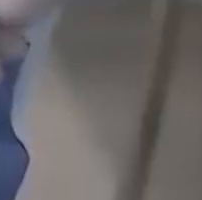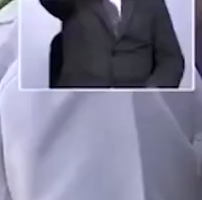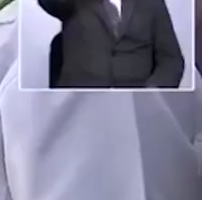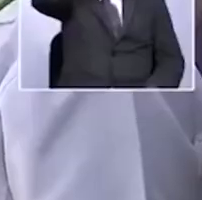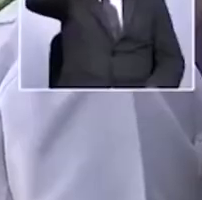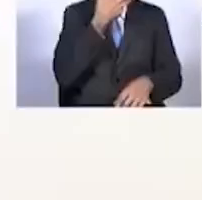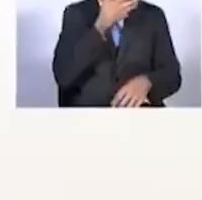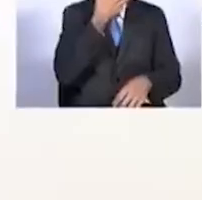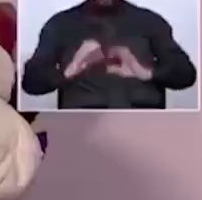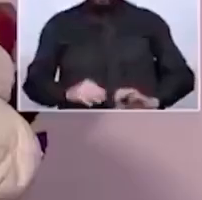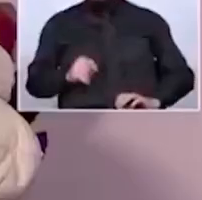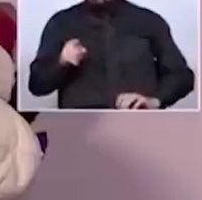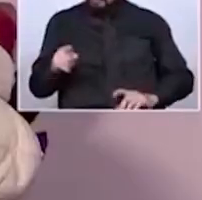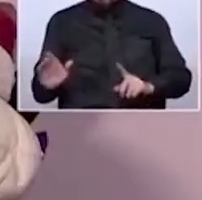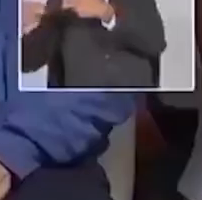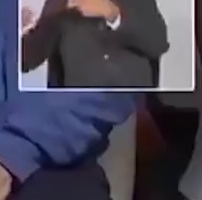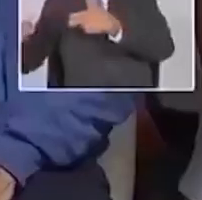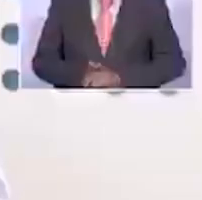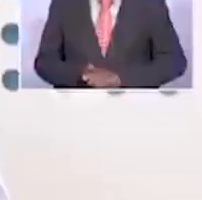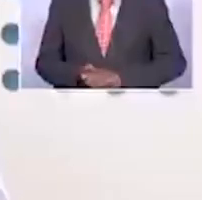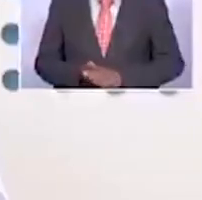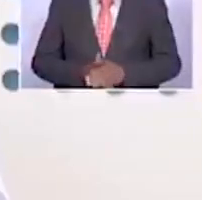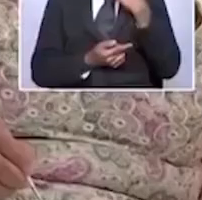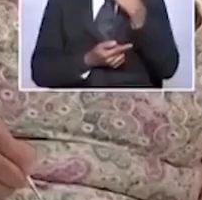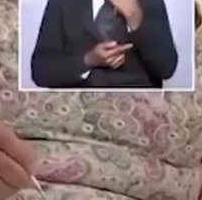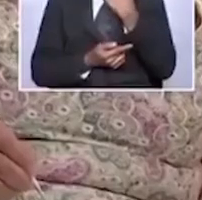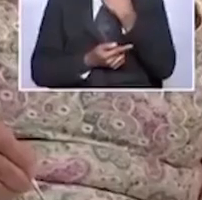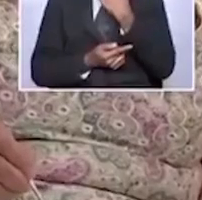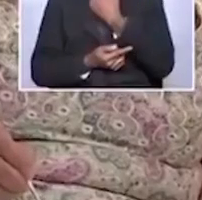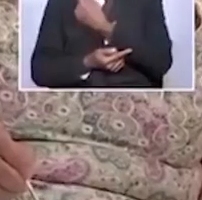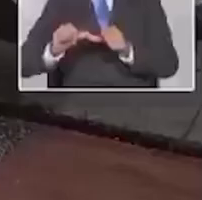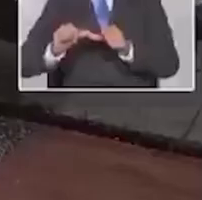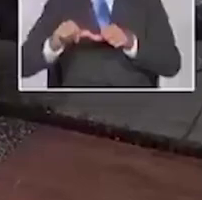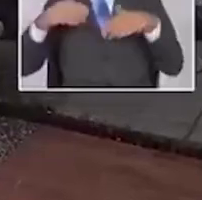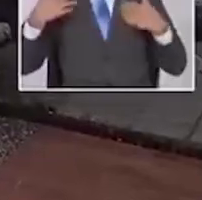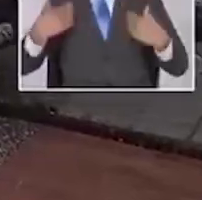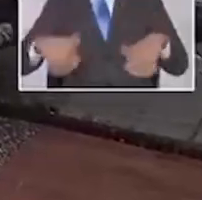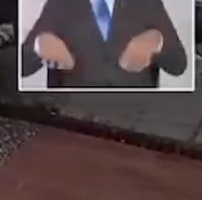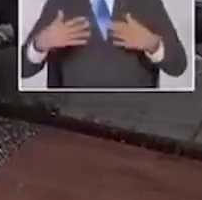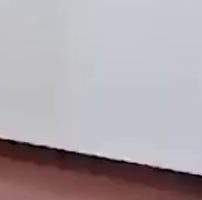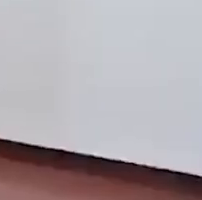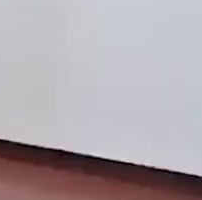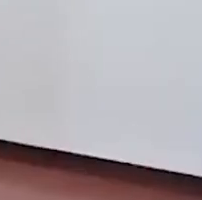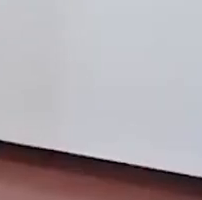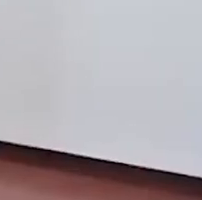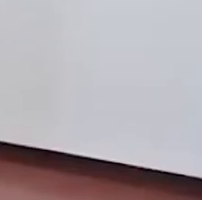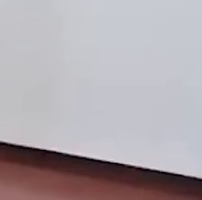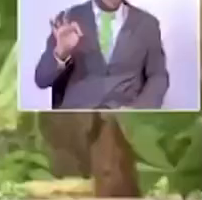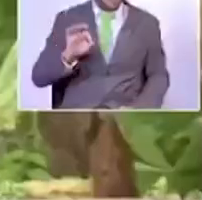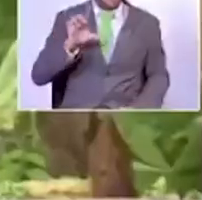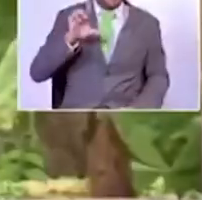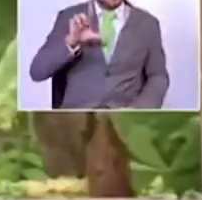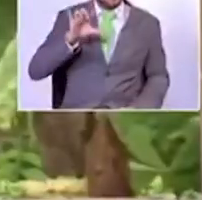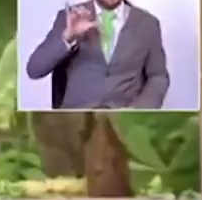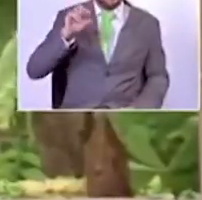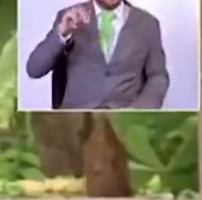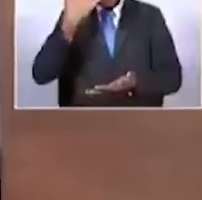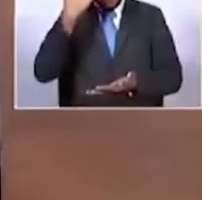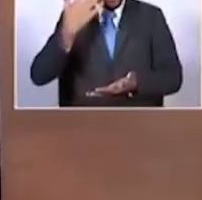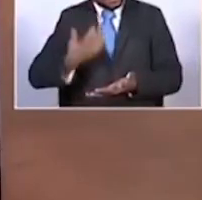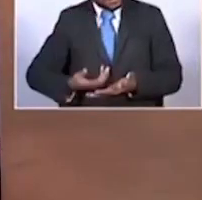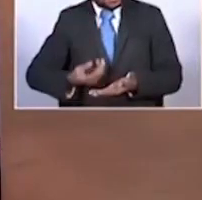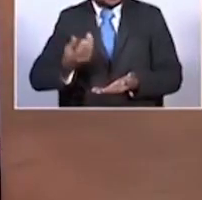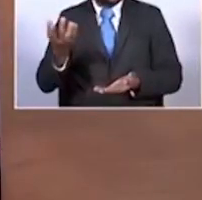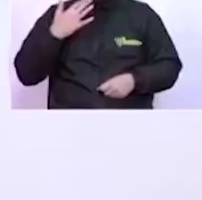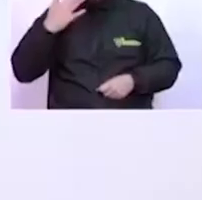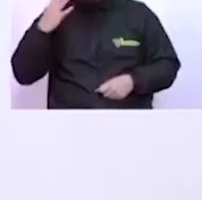Nuestra salud es lo más importante y valioso que tenemos. Durante 20 años hemos llevado mensajes de educación y conciencia a diferentes hogares